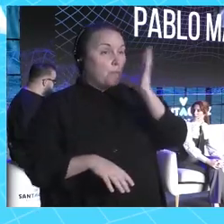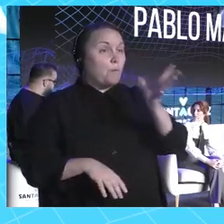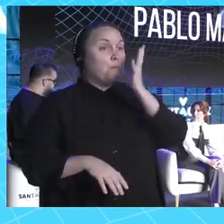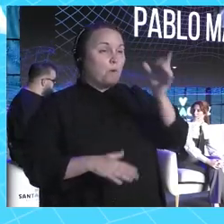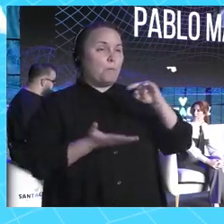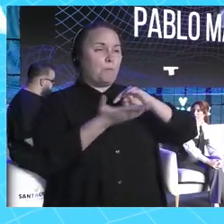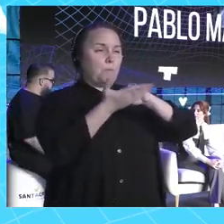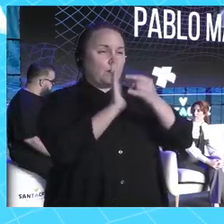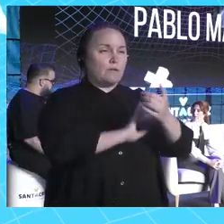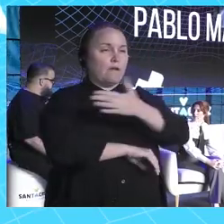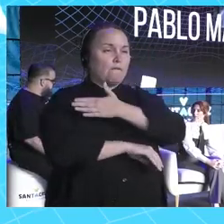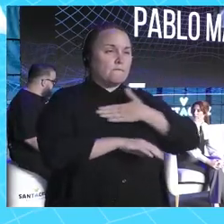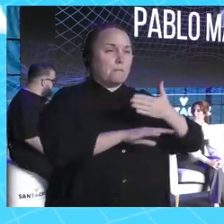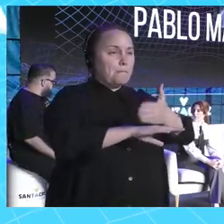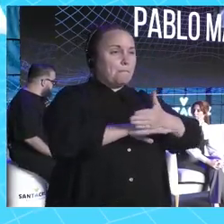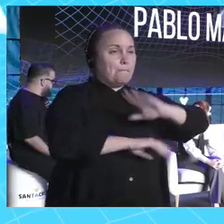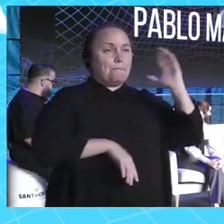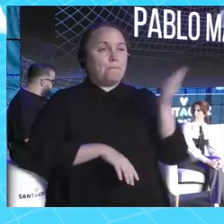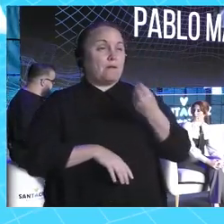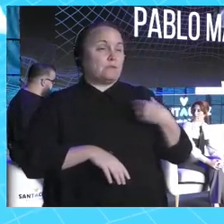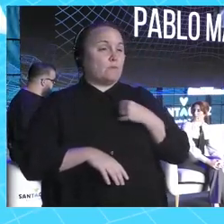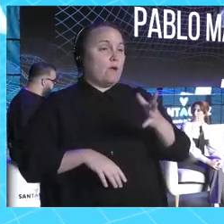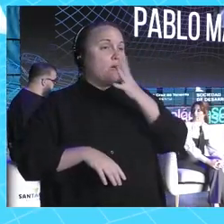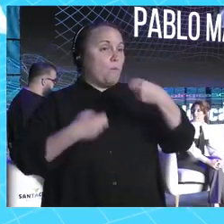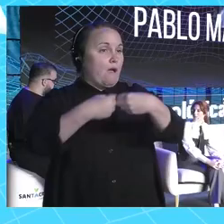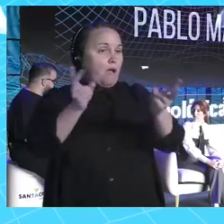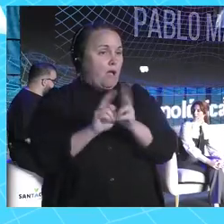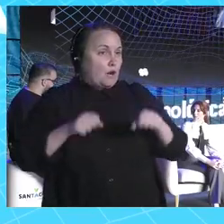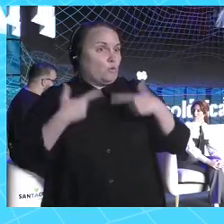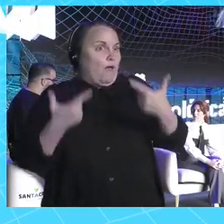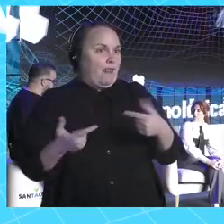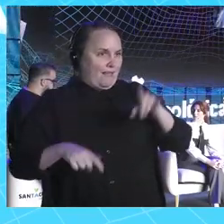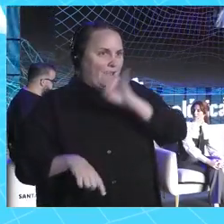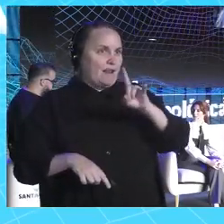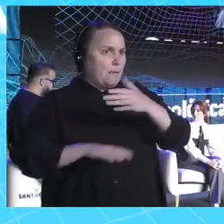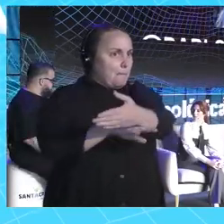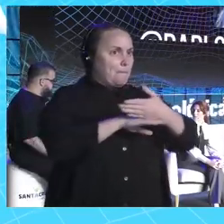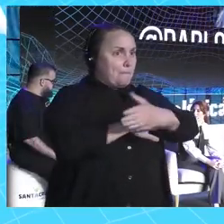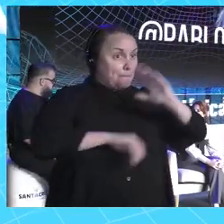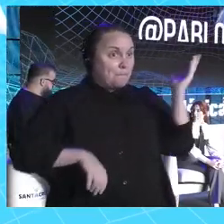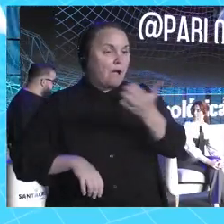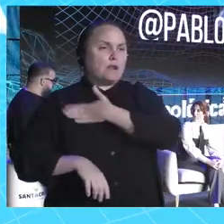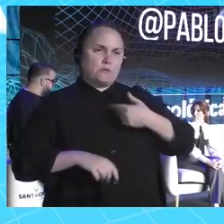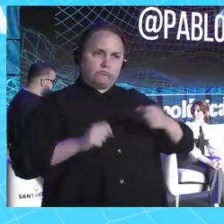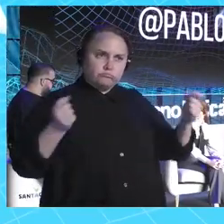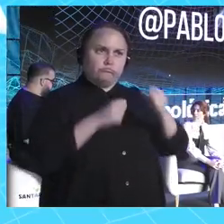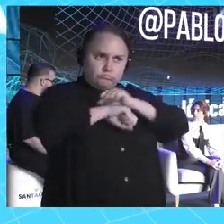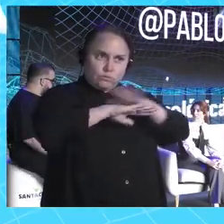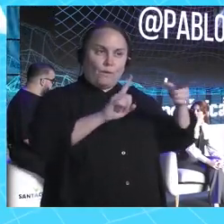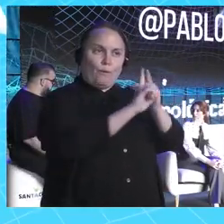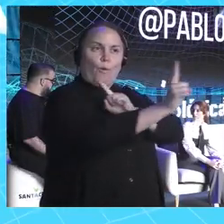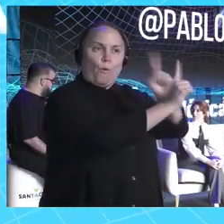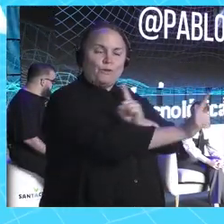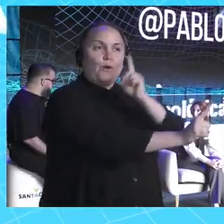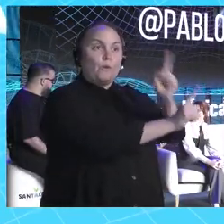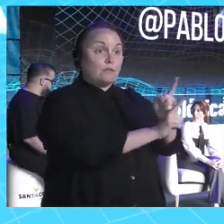la importancia de los charcos aquí aquí en Canarias y a raíz de ahí pues empecé a recibir demanda de información de Oye